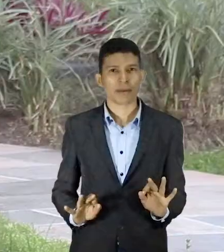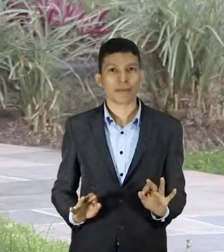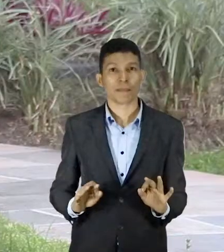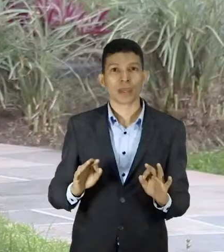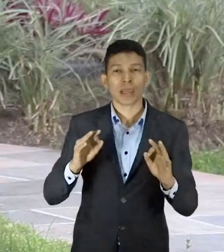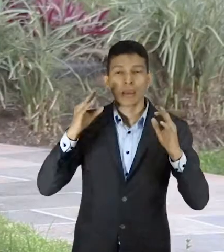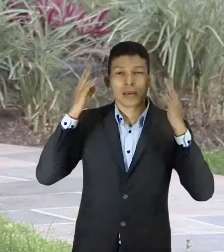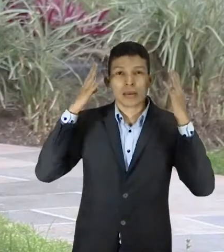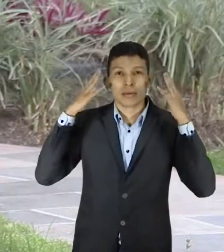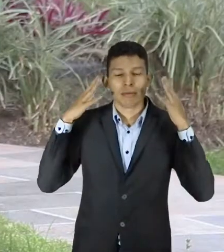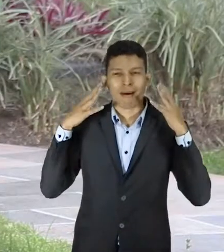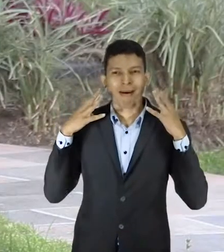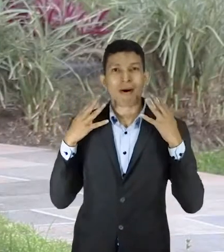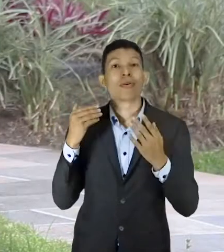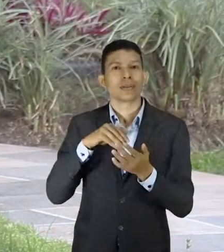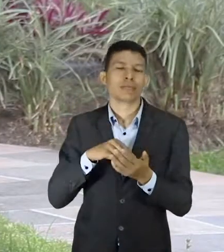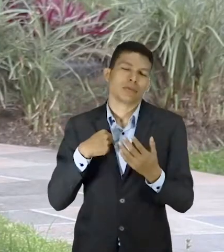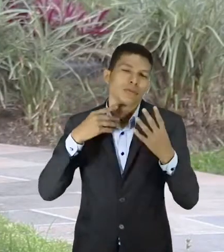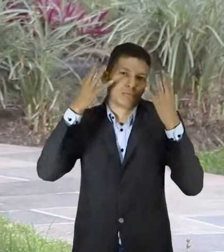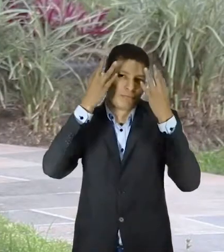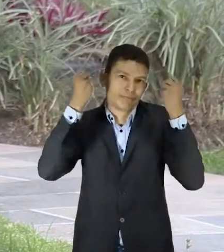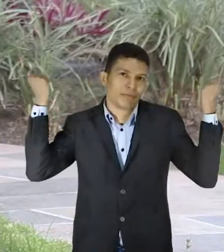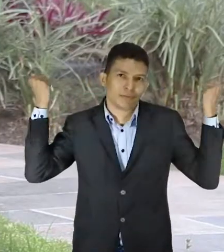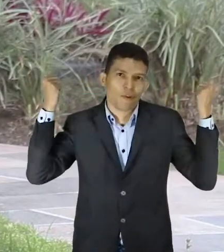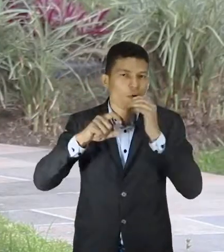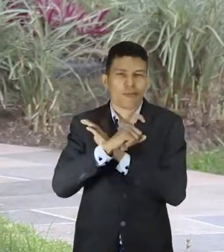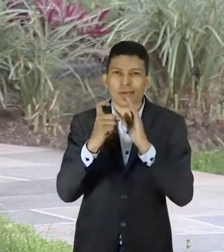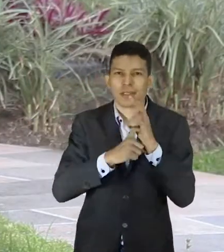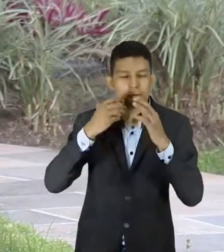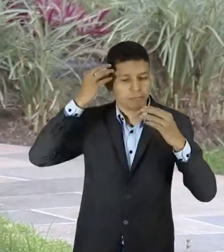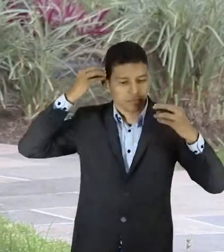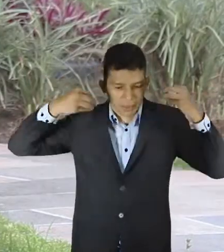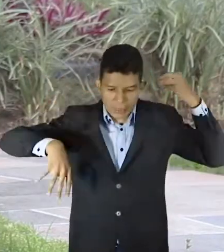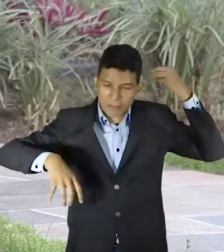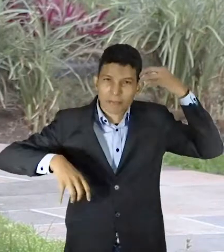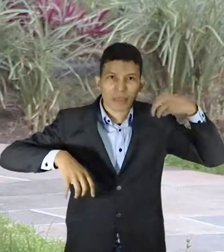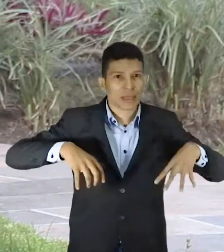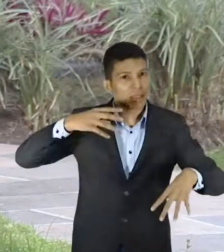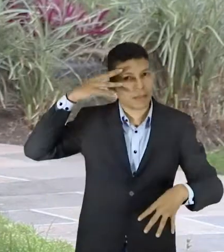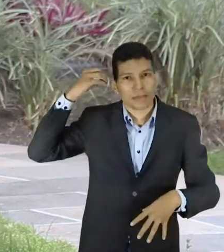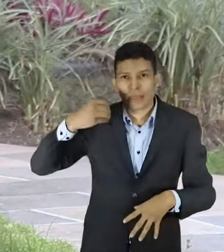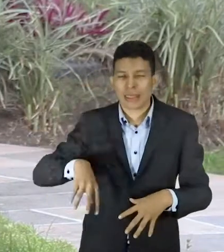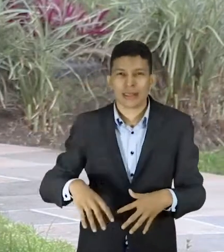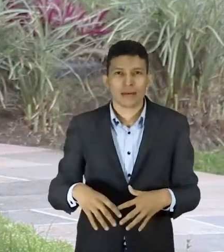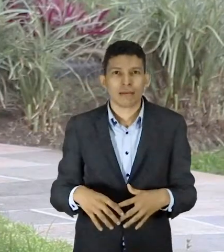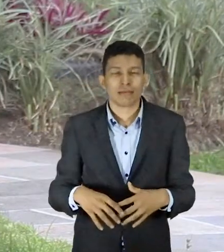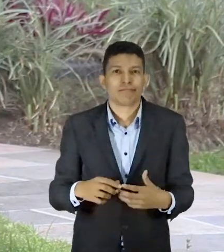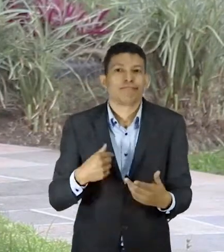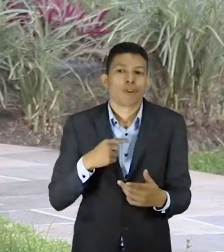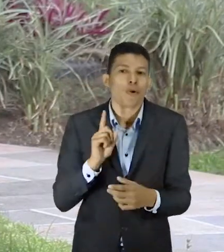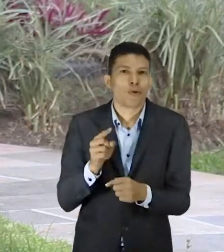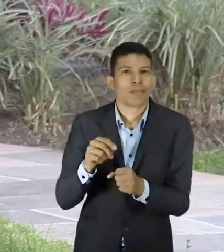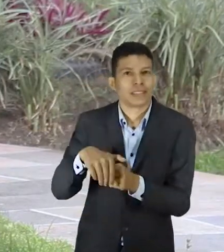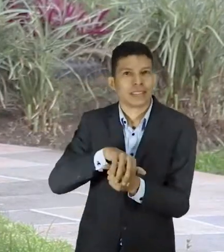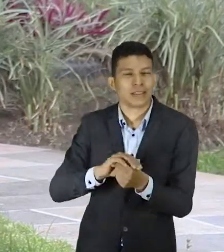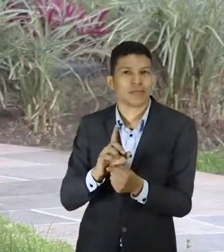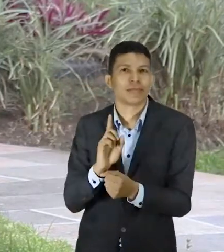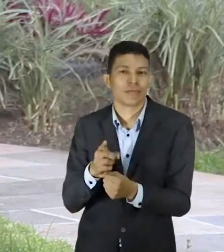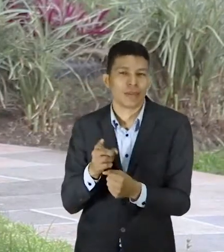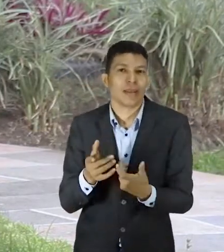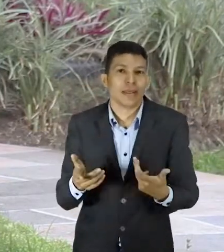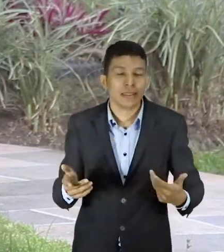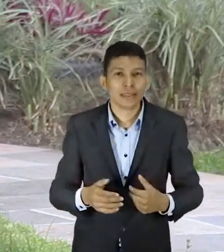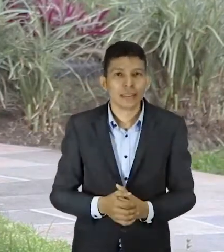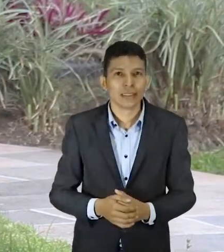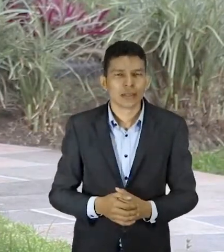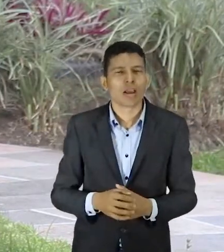del mundo, pero bueno, me sentía muy bien, lo mismo los turbantes, bueno, todas estas cosas, siempre uno